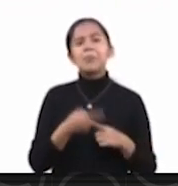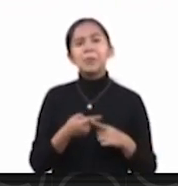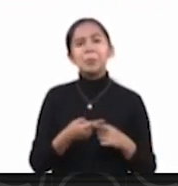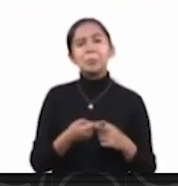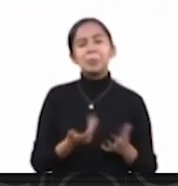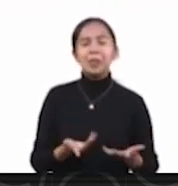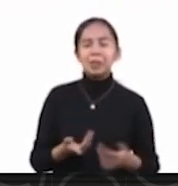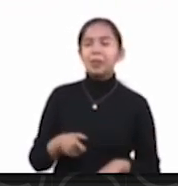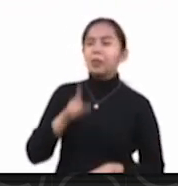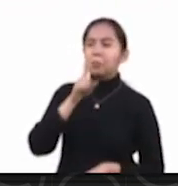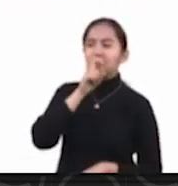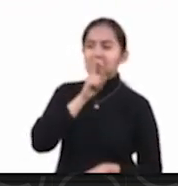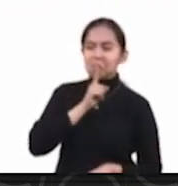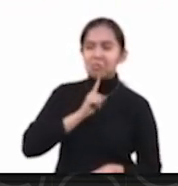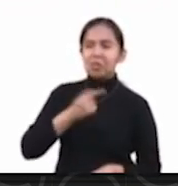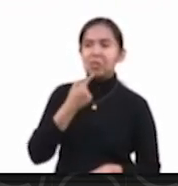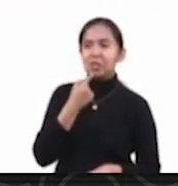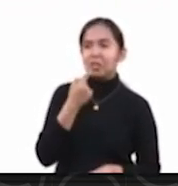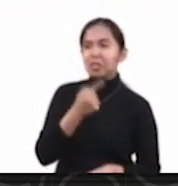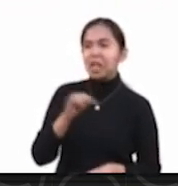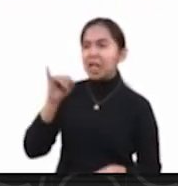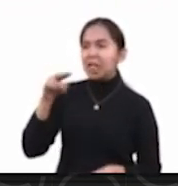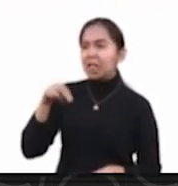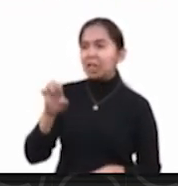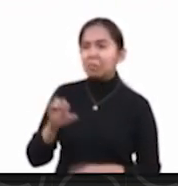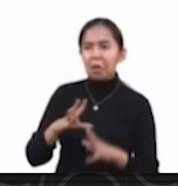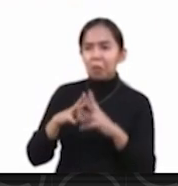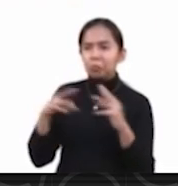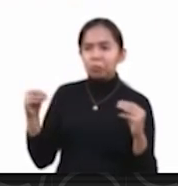mienten cuando dicen que va a desaparecer el INE.